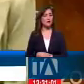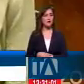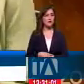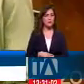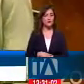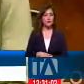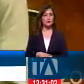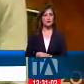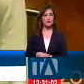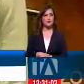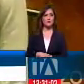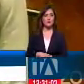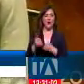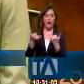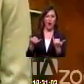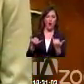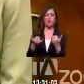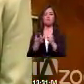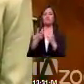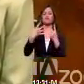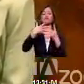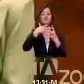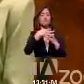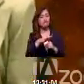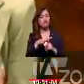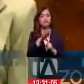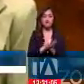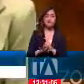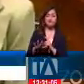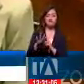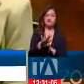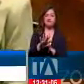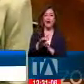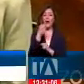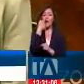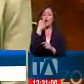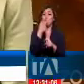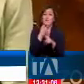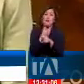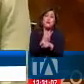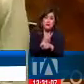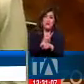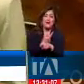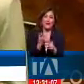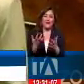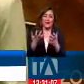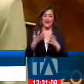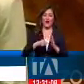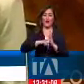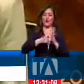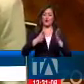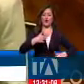en la coyuntura y en el panorama, creo que hay muchos intereses en ocupar ese trono,